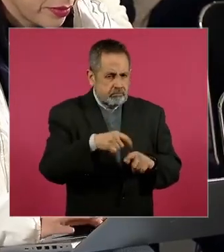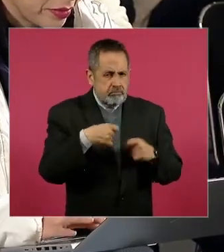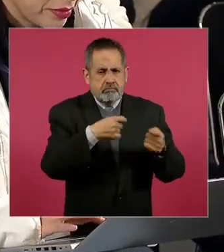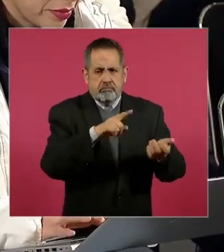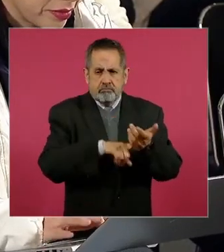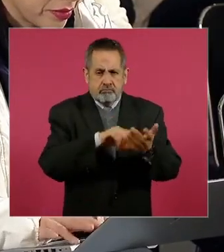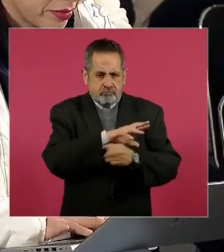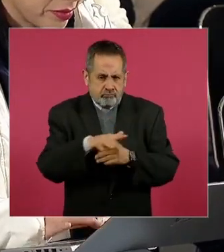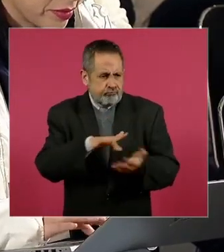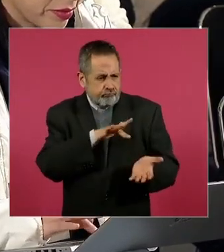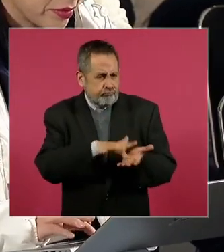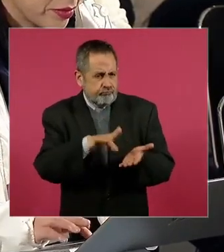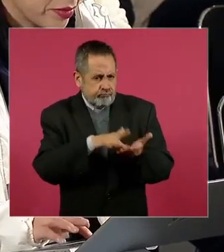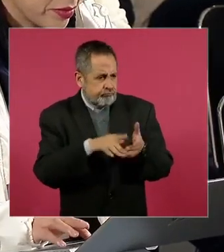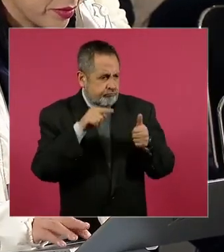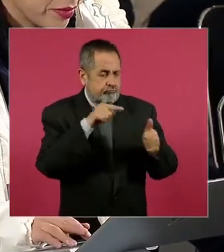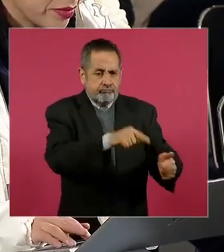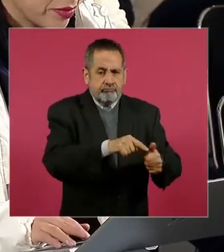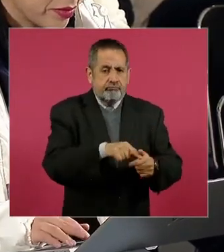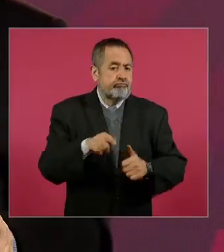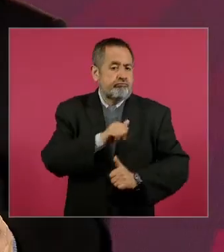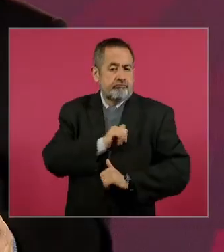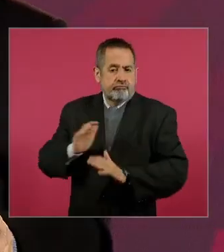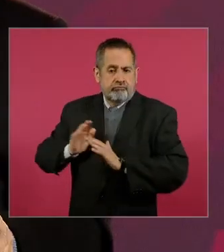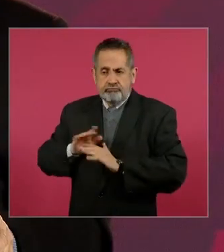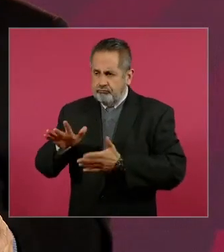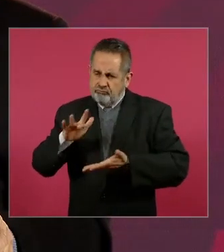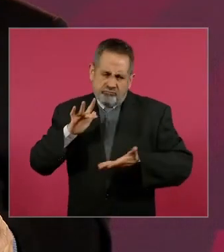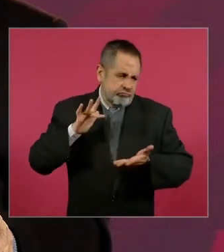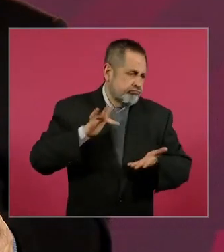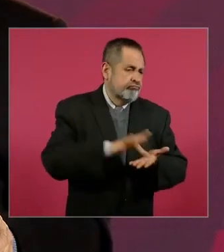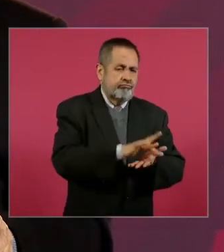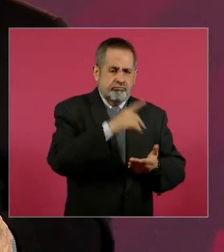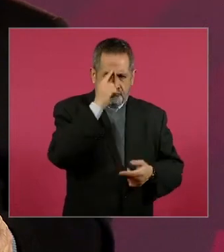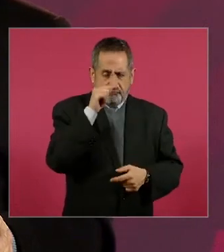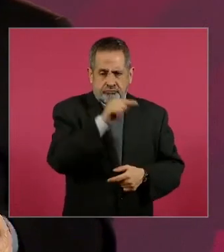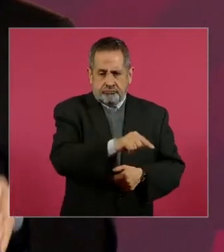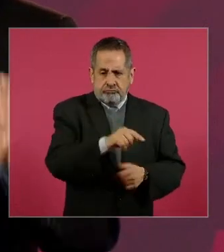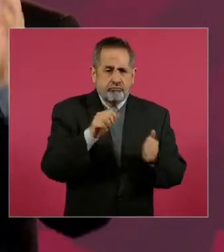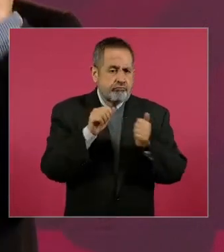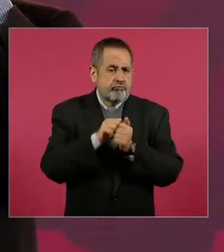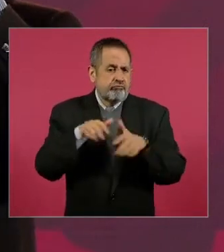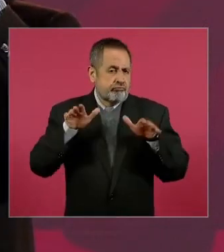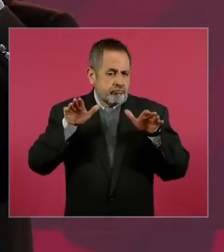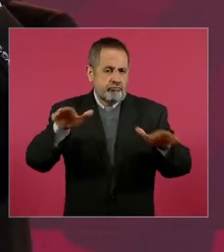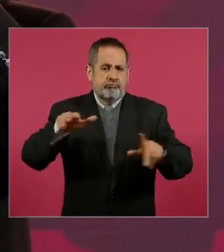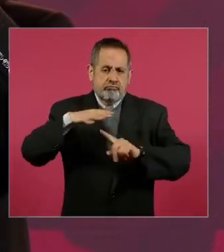Va a tener todo el apoyo de las Fuerzas Armadas con aeronaves